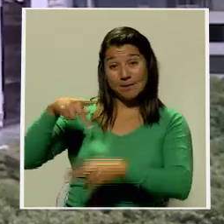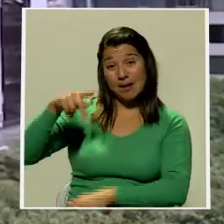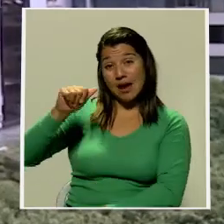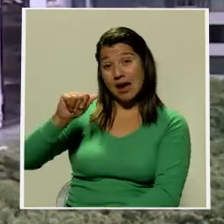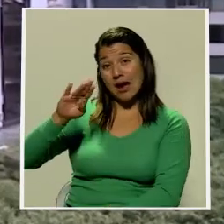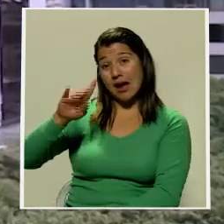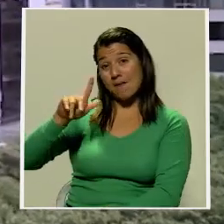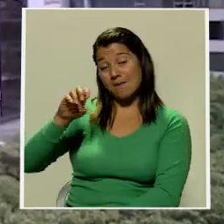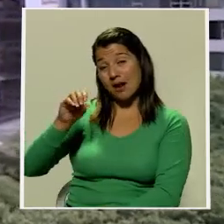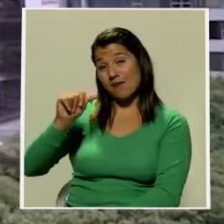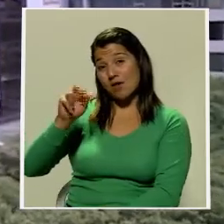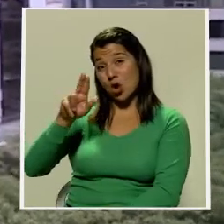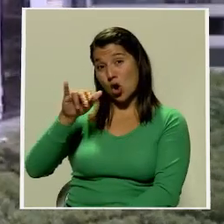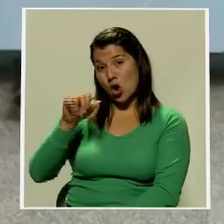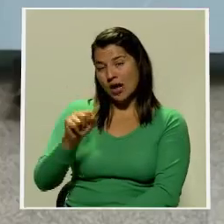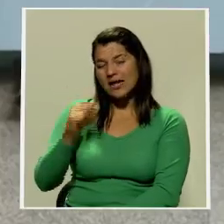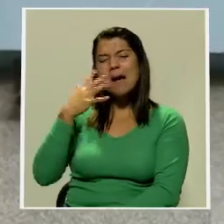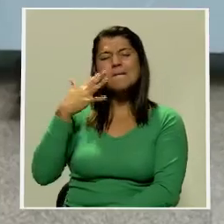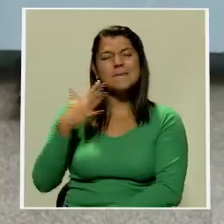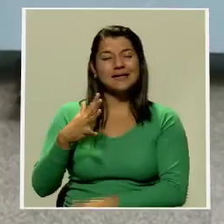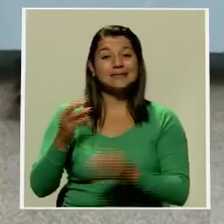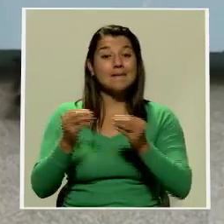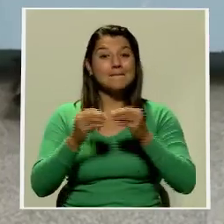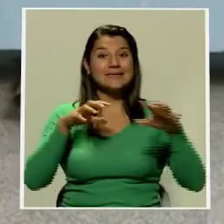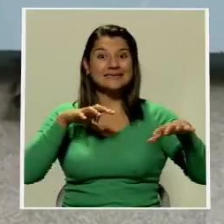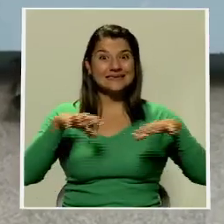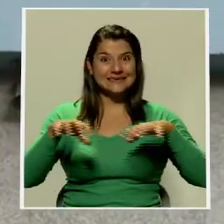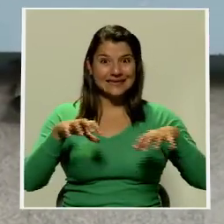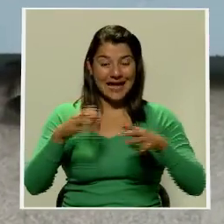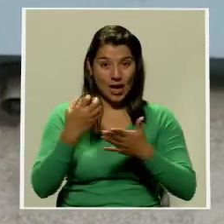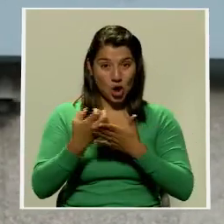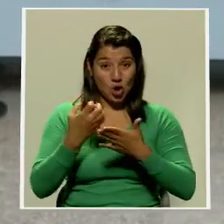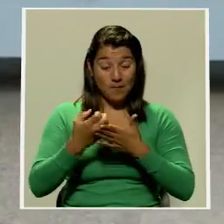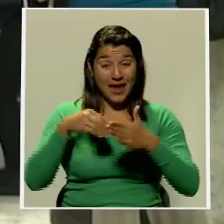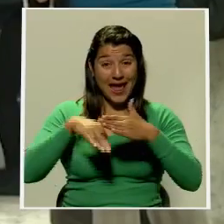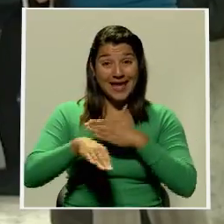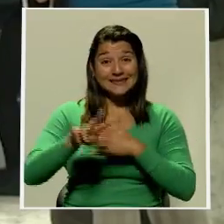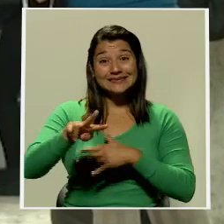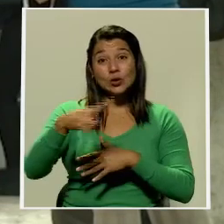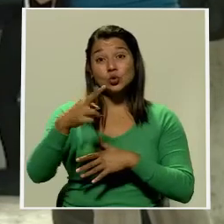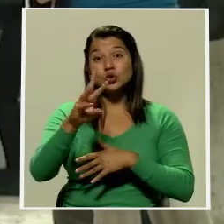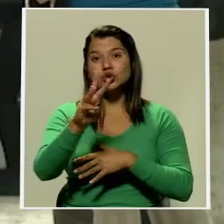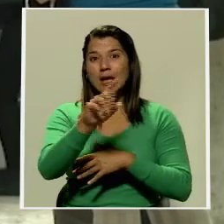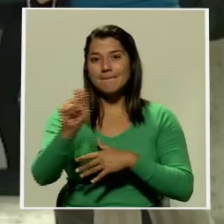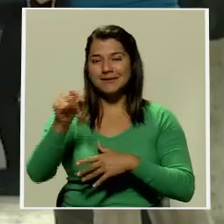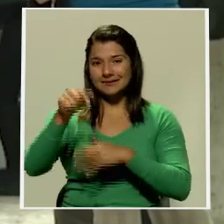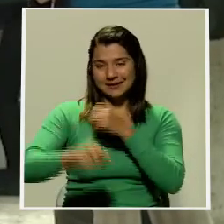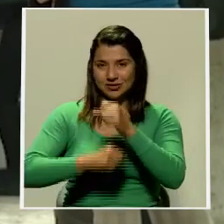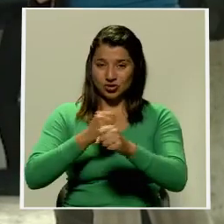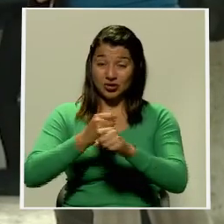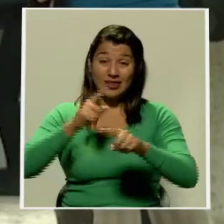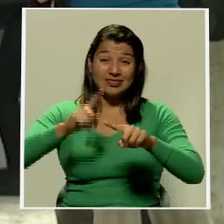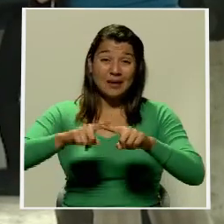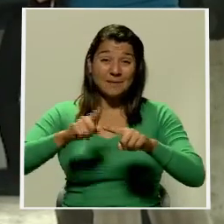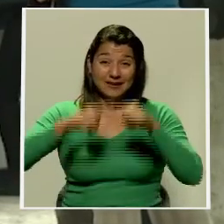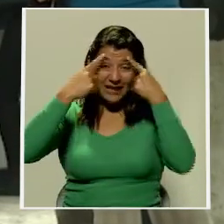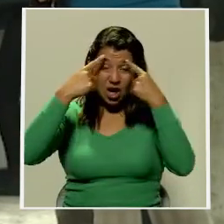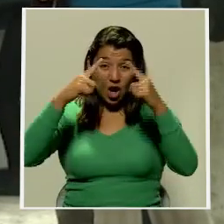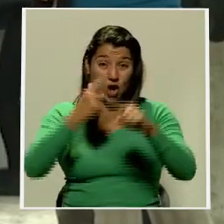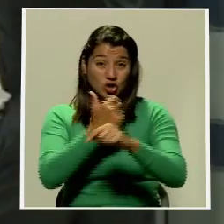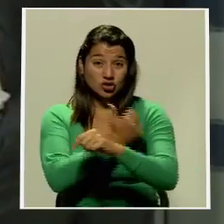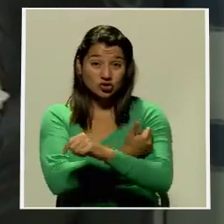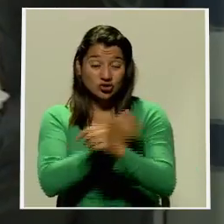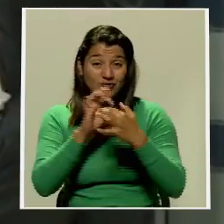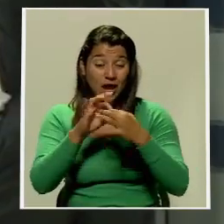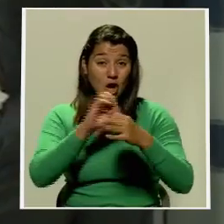mayor dinamismo de la economía hasta el segundo semestre del año, principalmente por los resultados que pueda dar la vacunación contra la